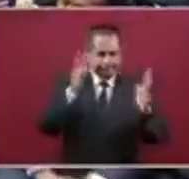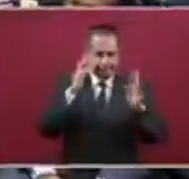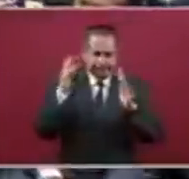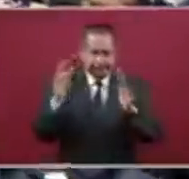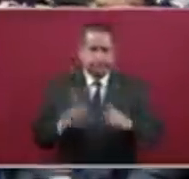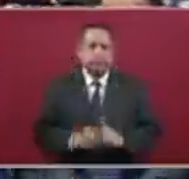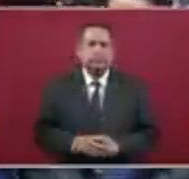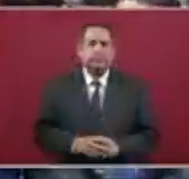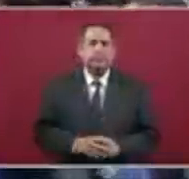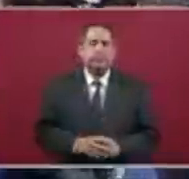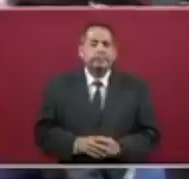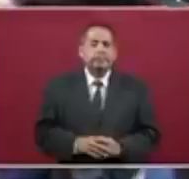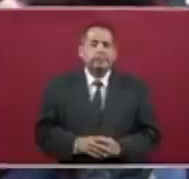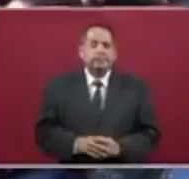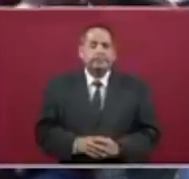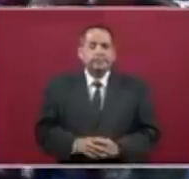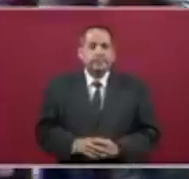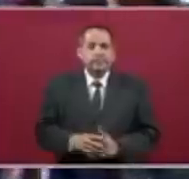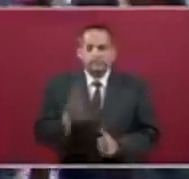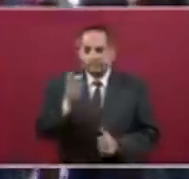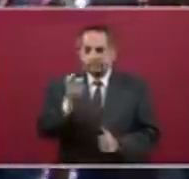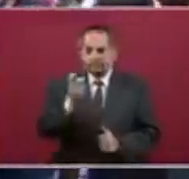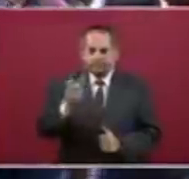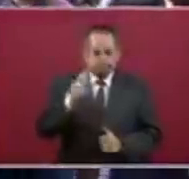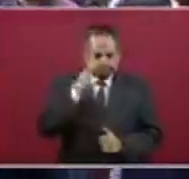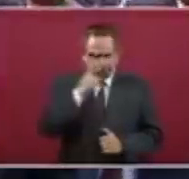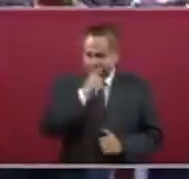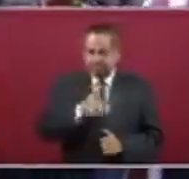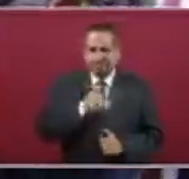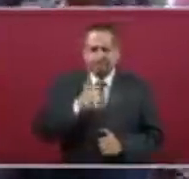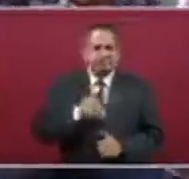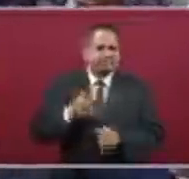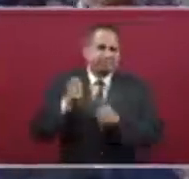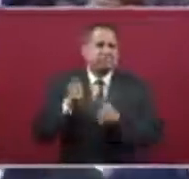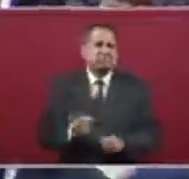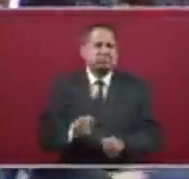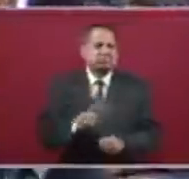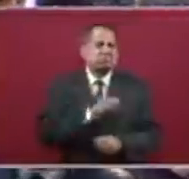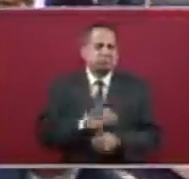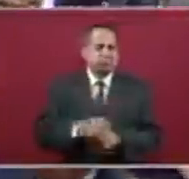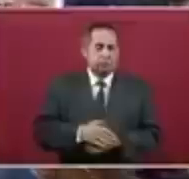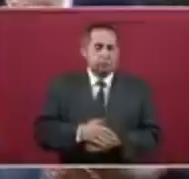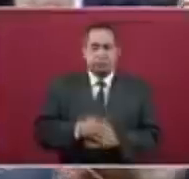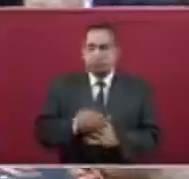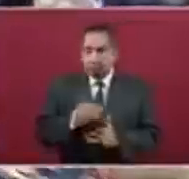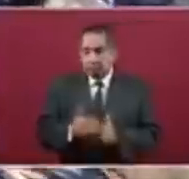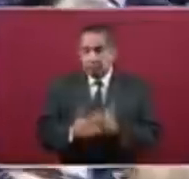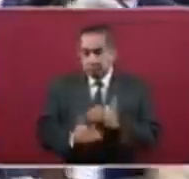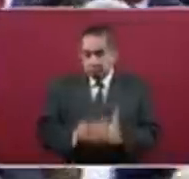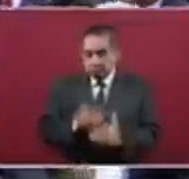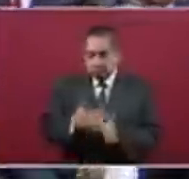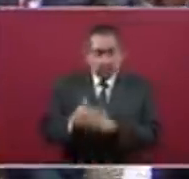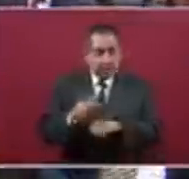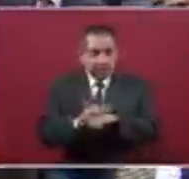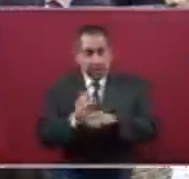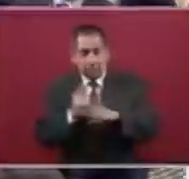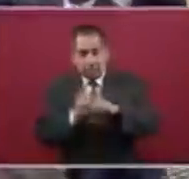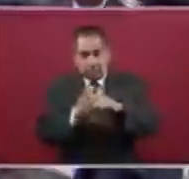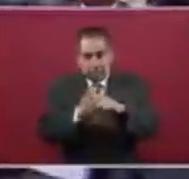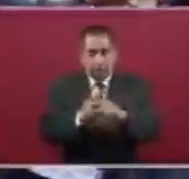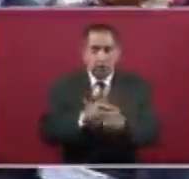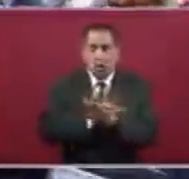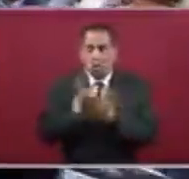por eso estoy seguro que cuando se avance más con los programas de bienestar